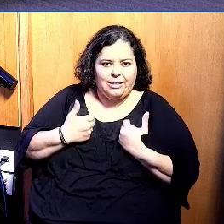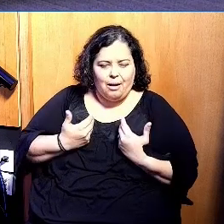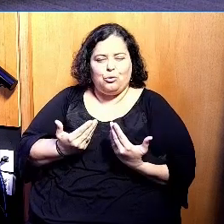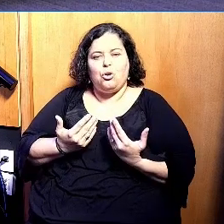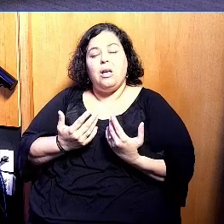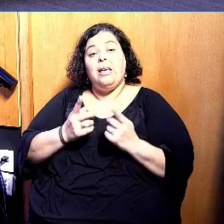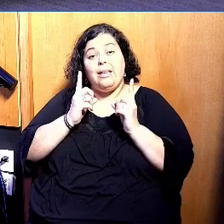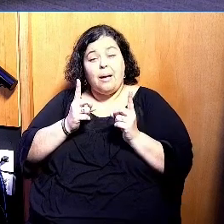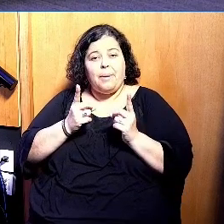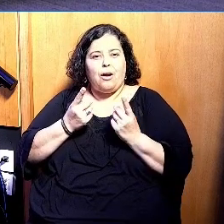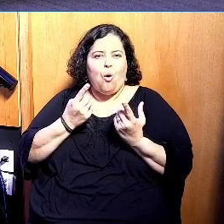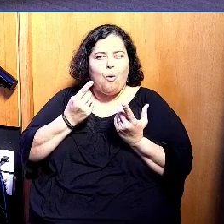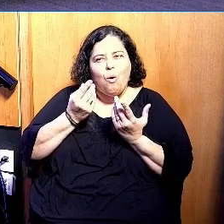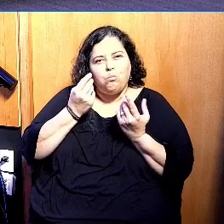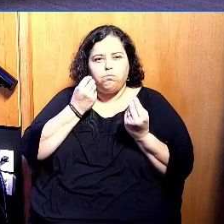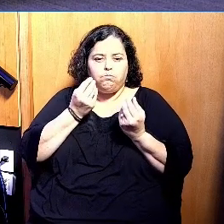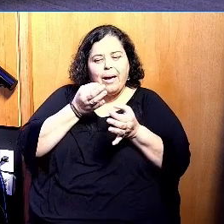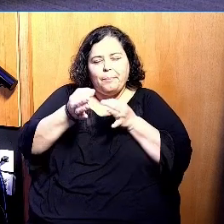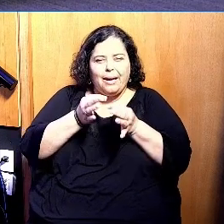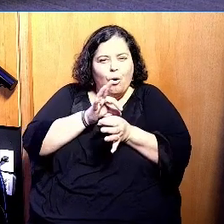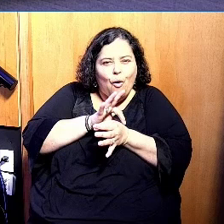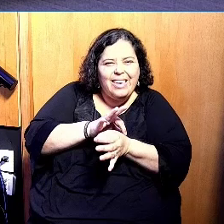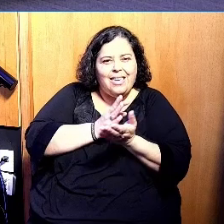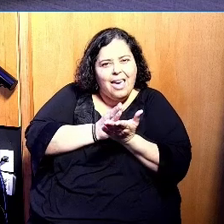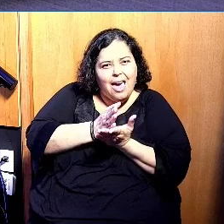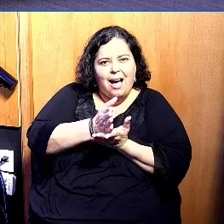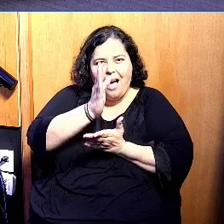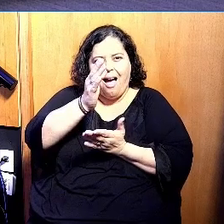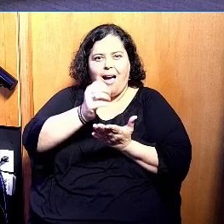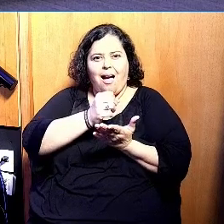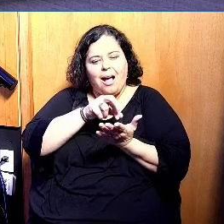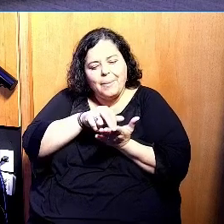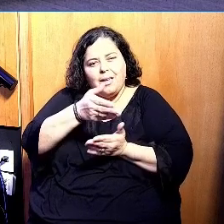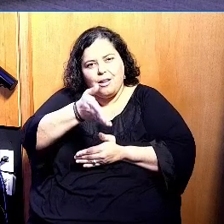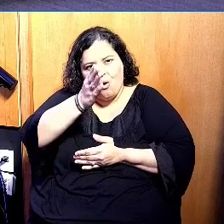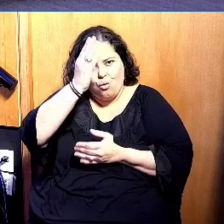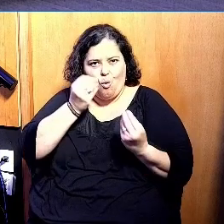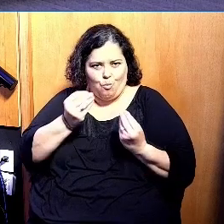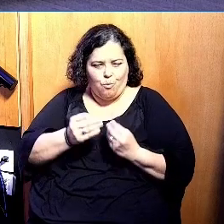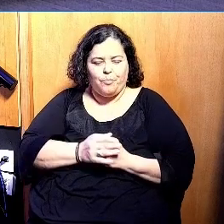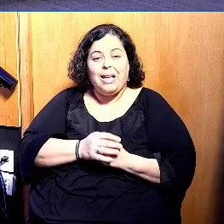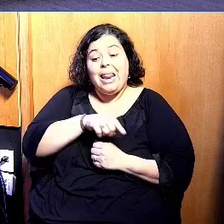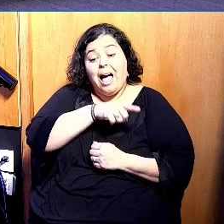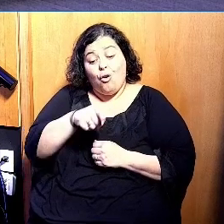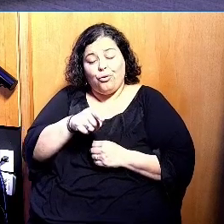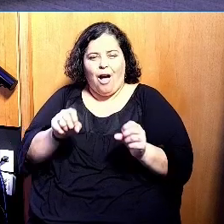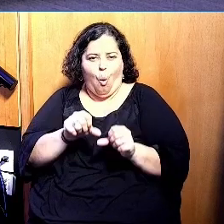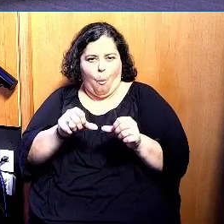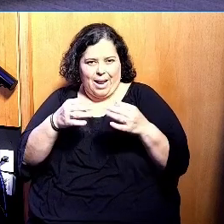marcar como un poco más la hoja de ruta hacia dónde queremos ir. Y la operativa